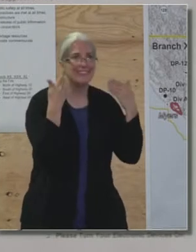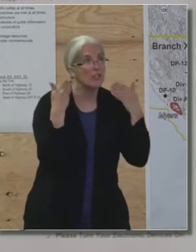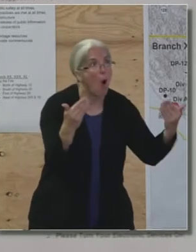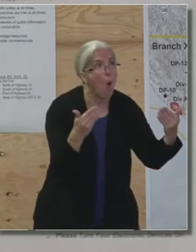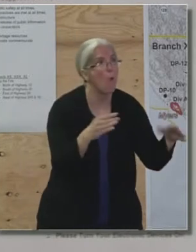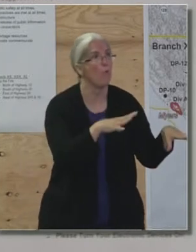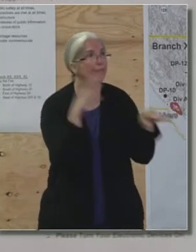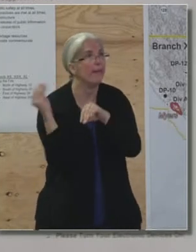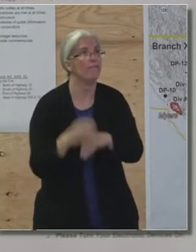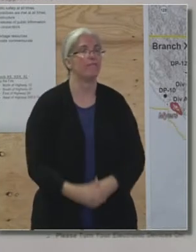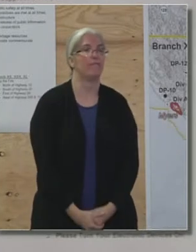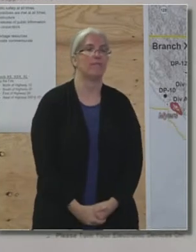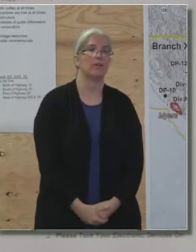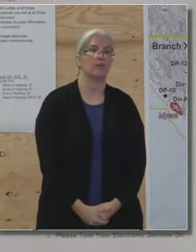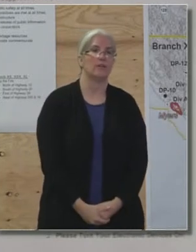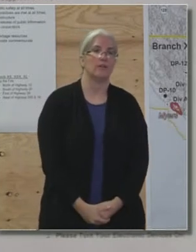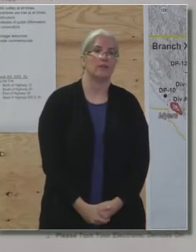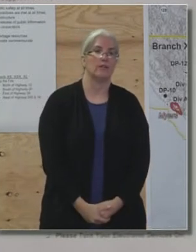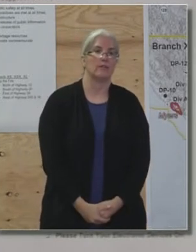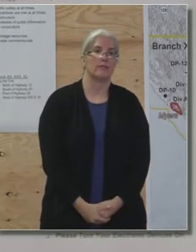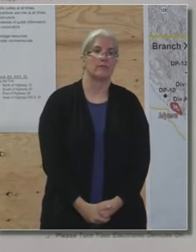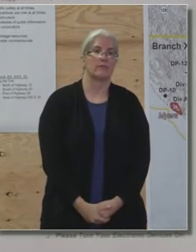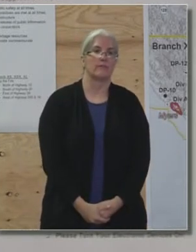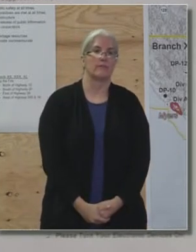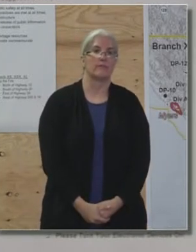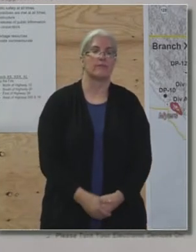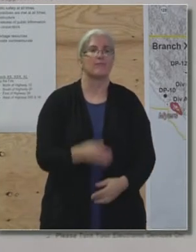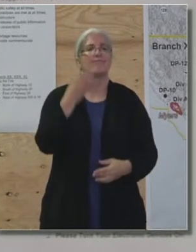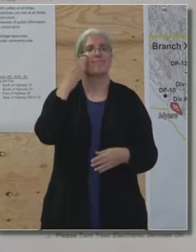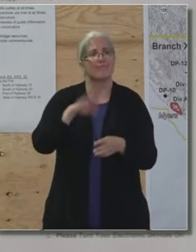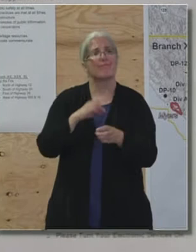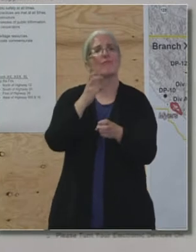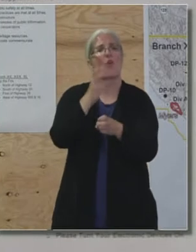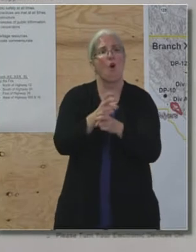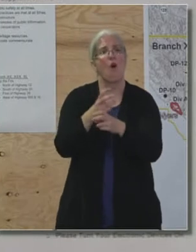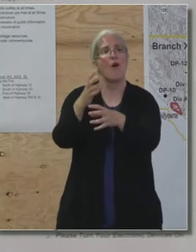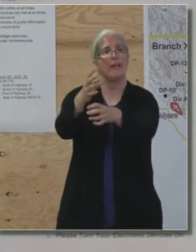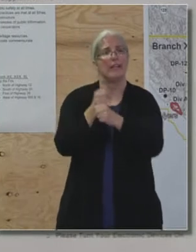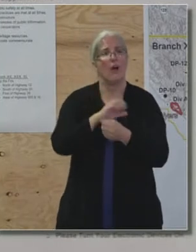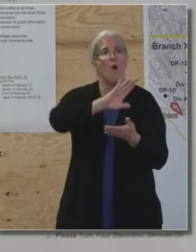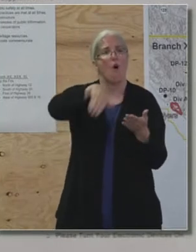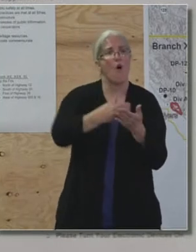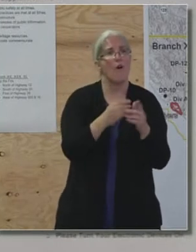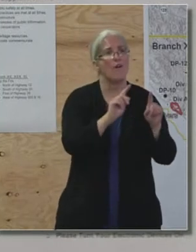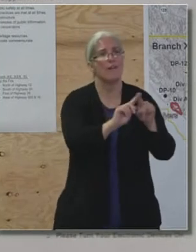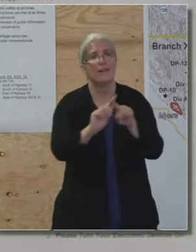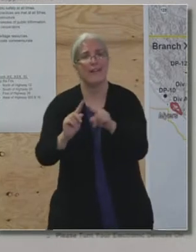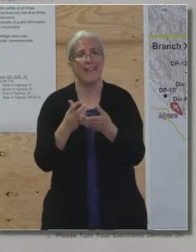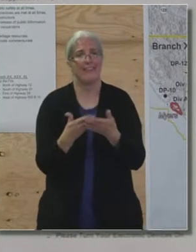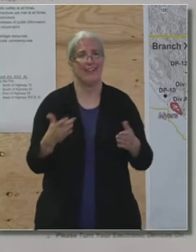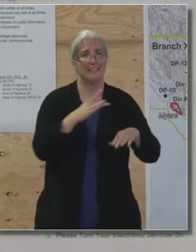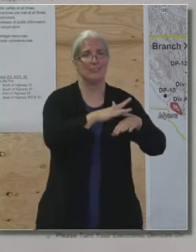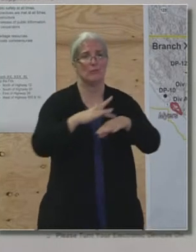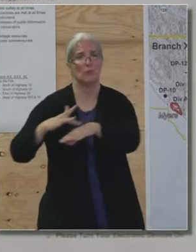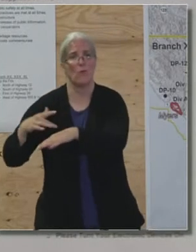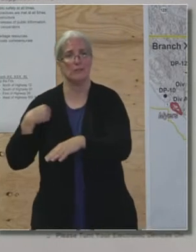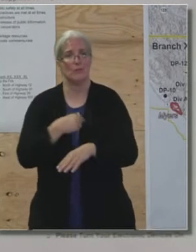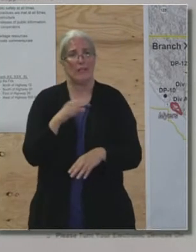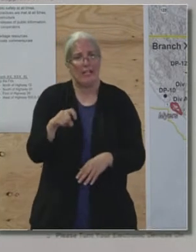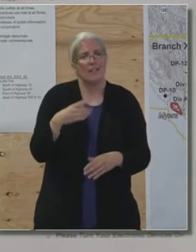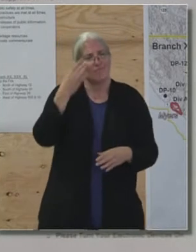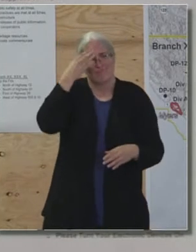tratamos de obtener los recursos necesarios es bueno y es difícil es difícil para las comunidades es difícil para